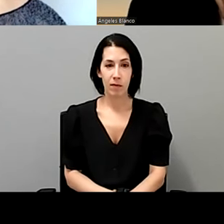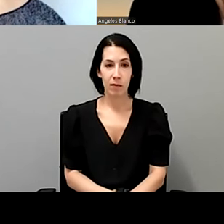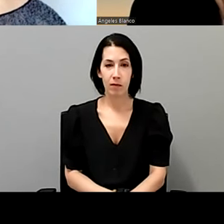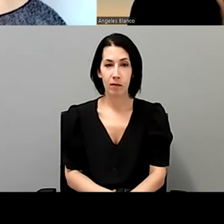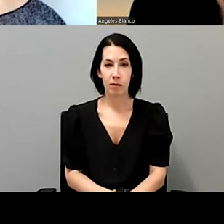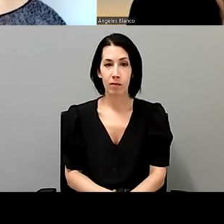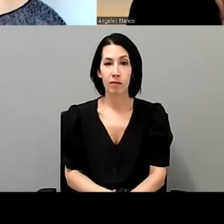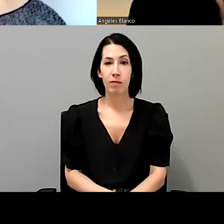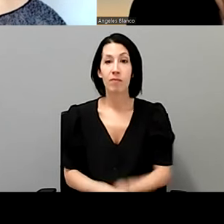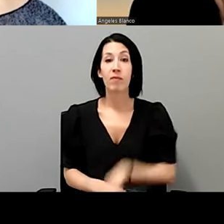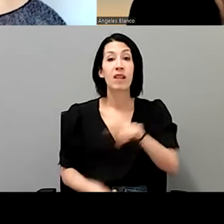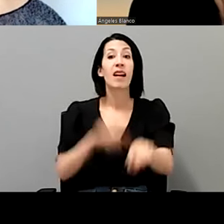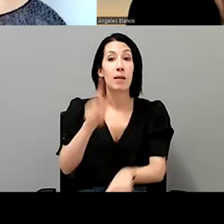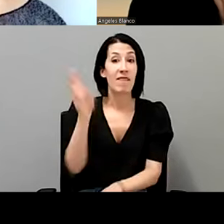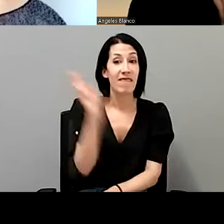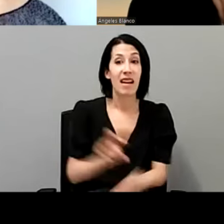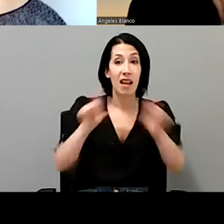Pues además de APAN, a ver.